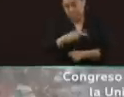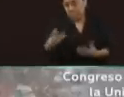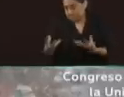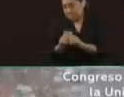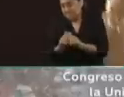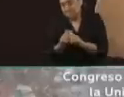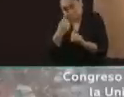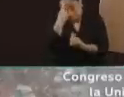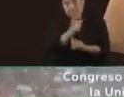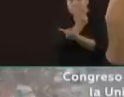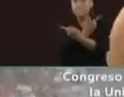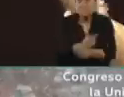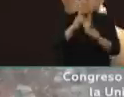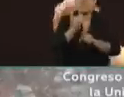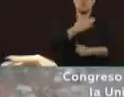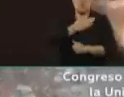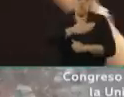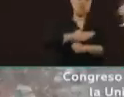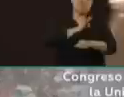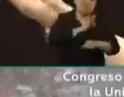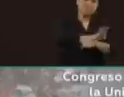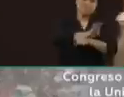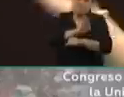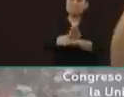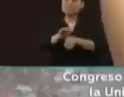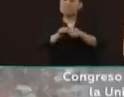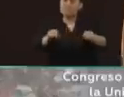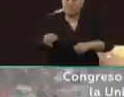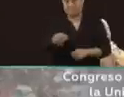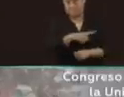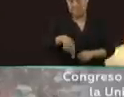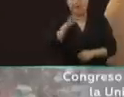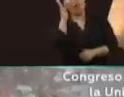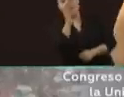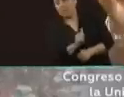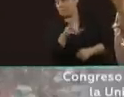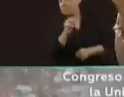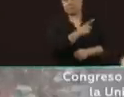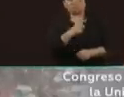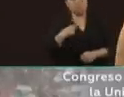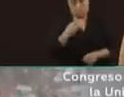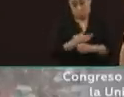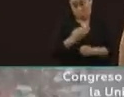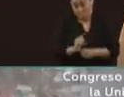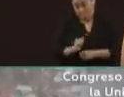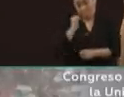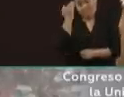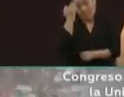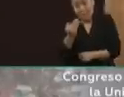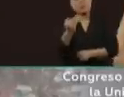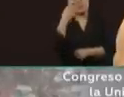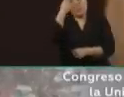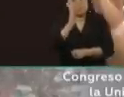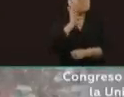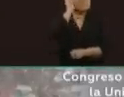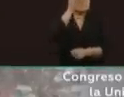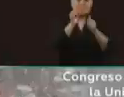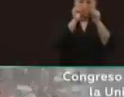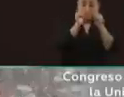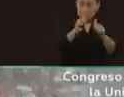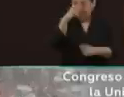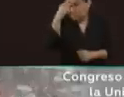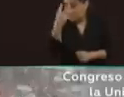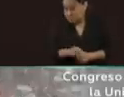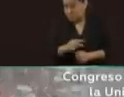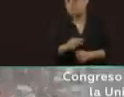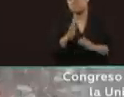de la libertad y la democracia, y no nos vamos a rendir. Es tiempo de ver por el futuro de la patria.